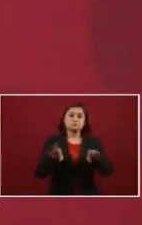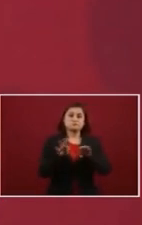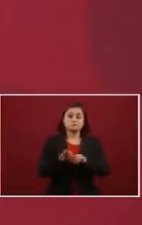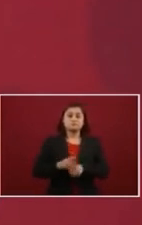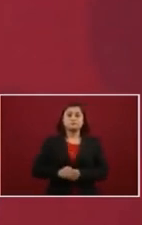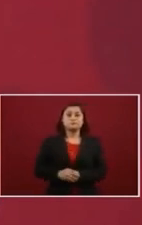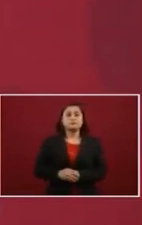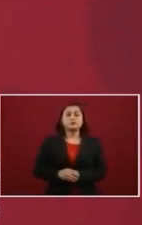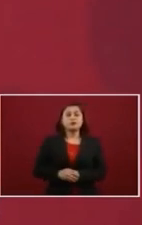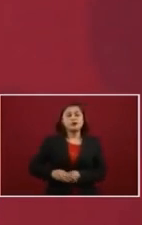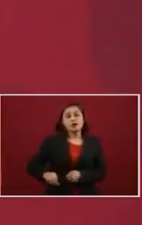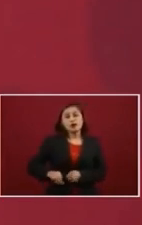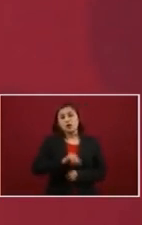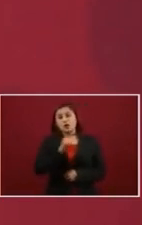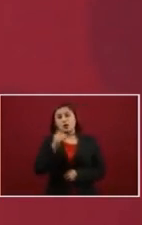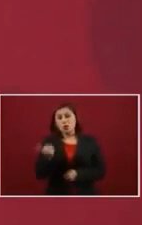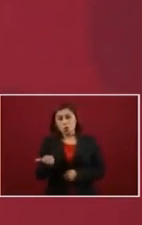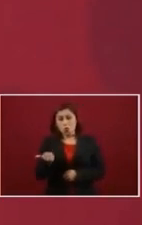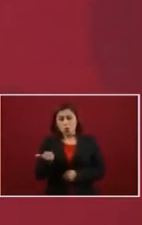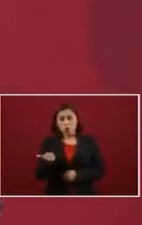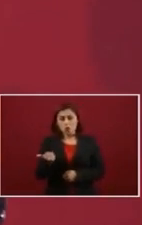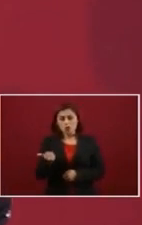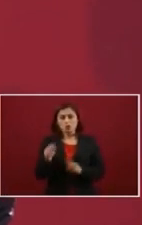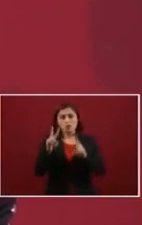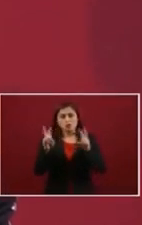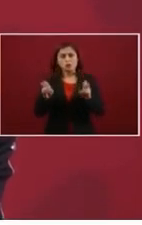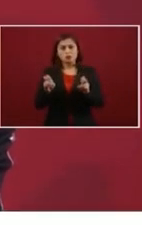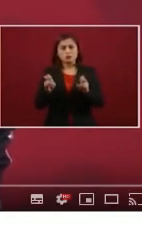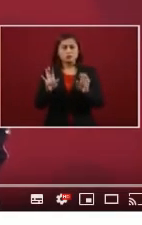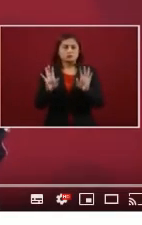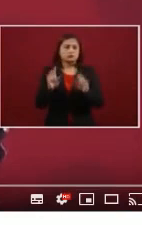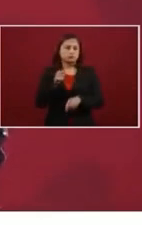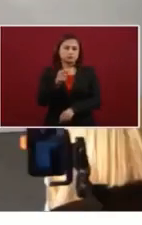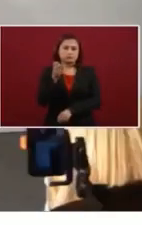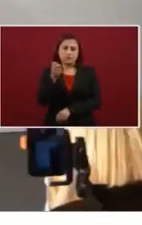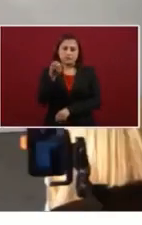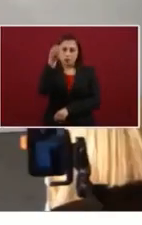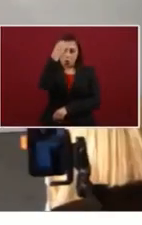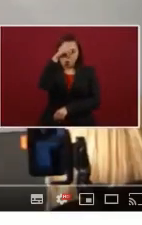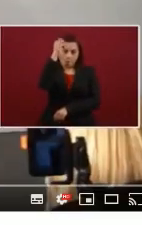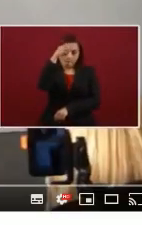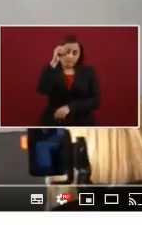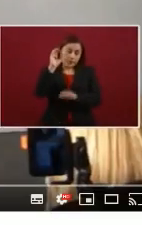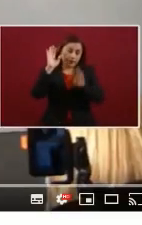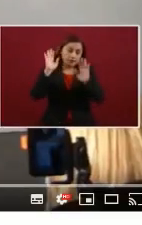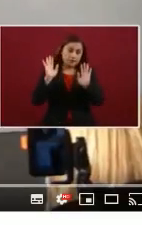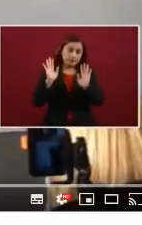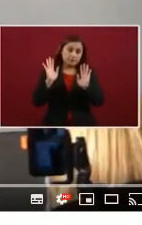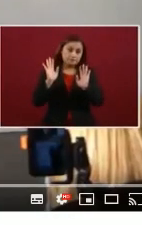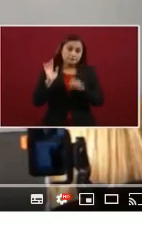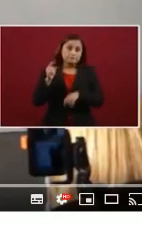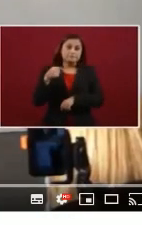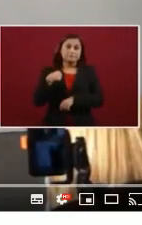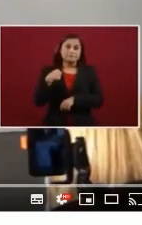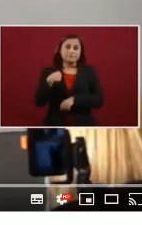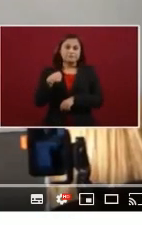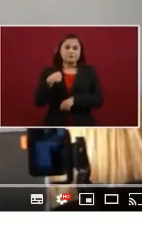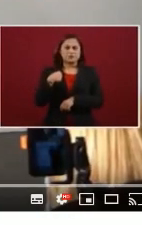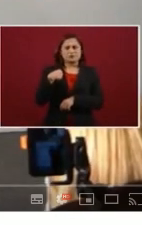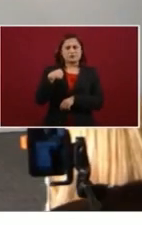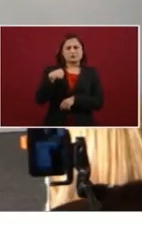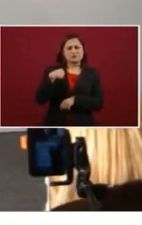es una opinión yo ni siquiera la variada recomendación